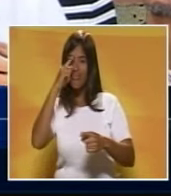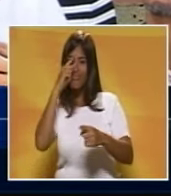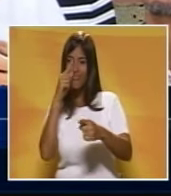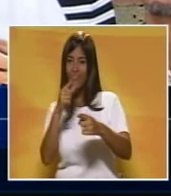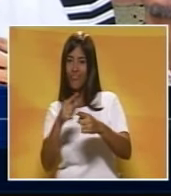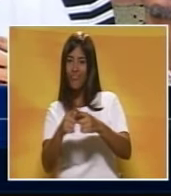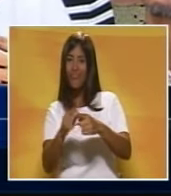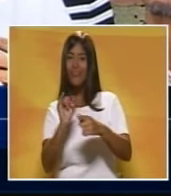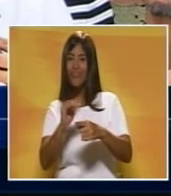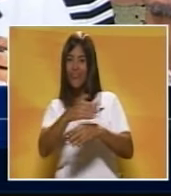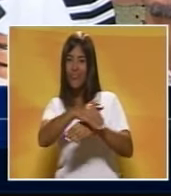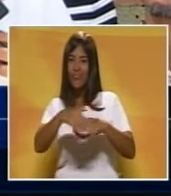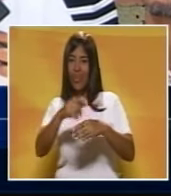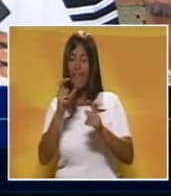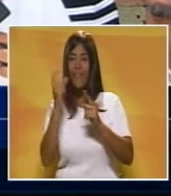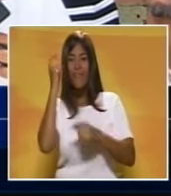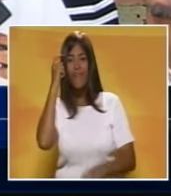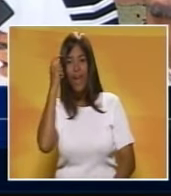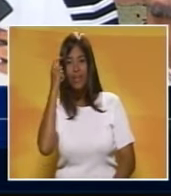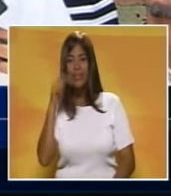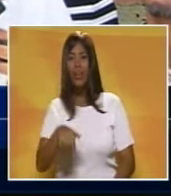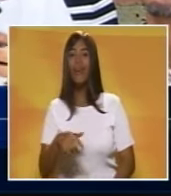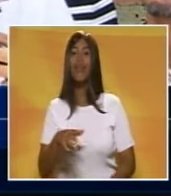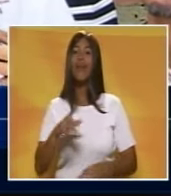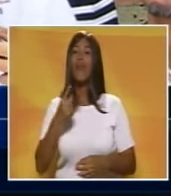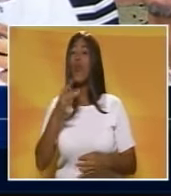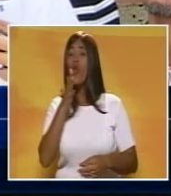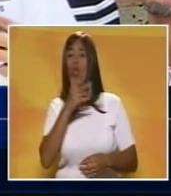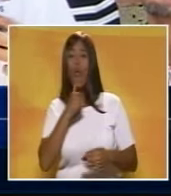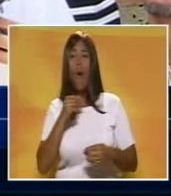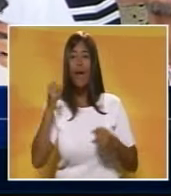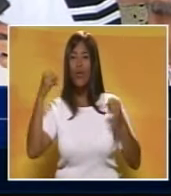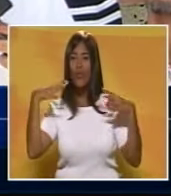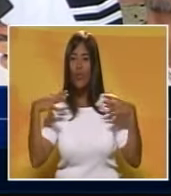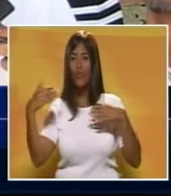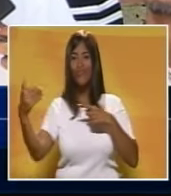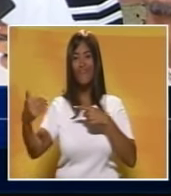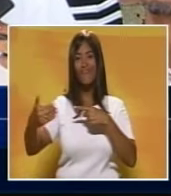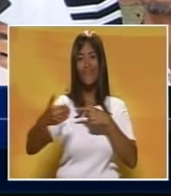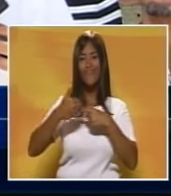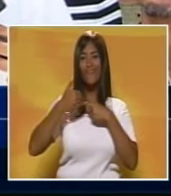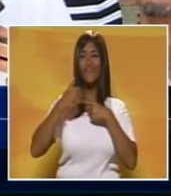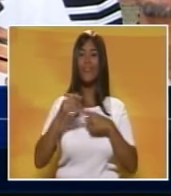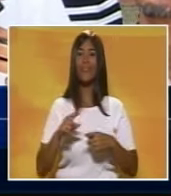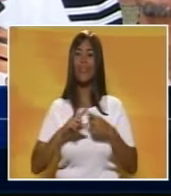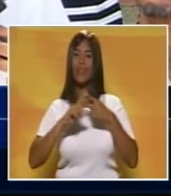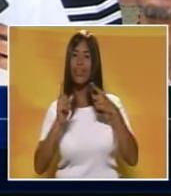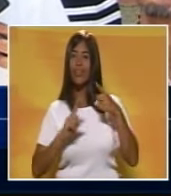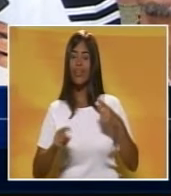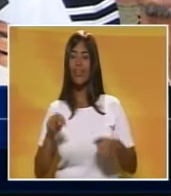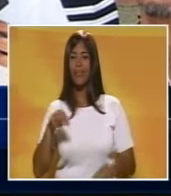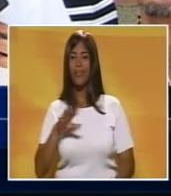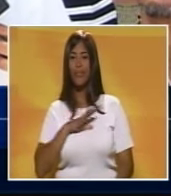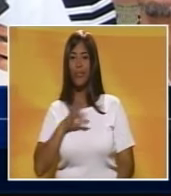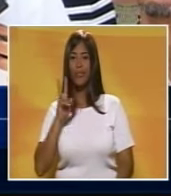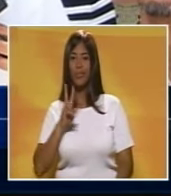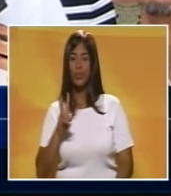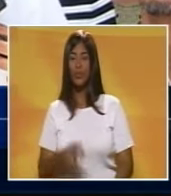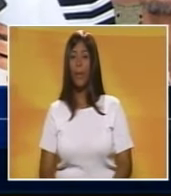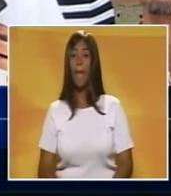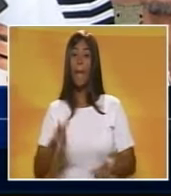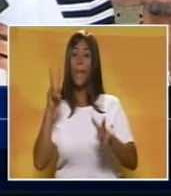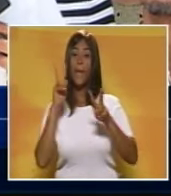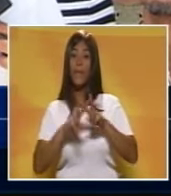como efecto de la carencia eléctrica por motivo del ataque contra nuestra soberanía. La gran misión